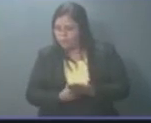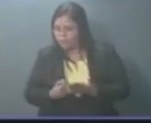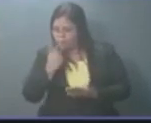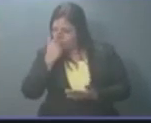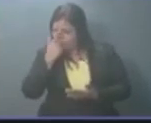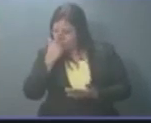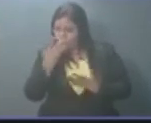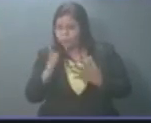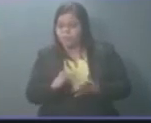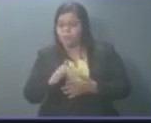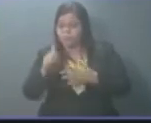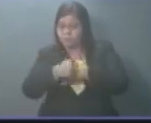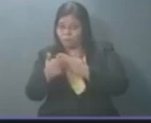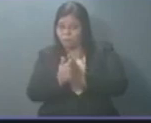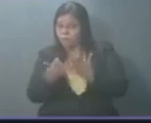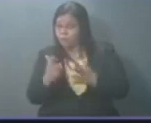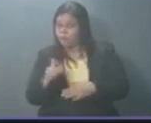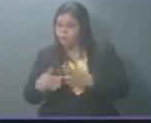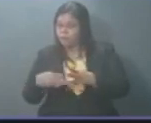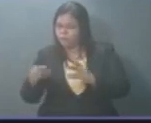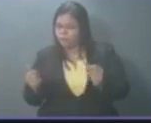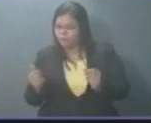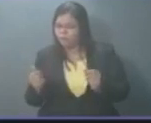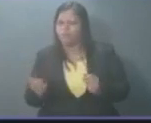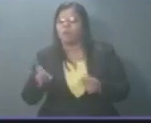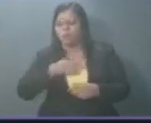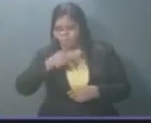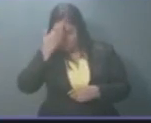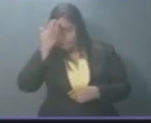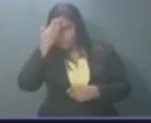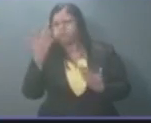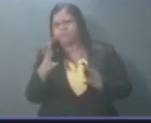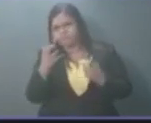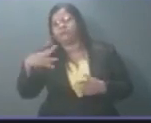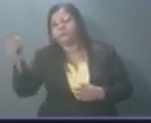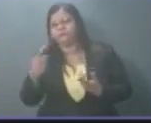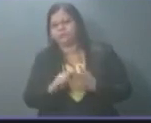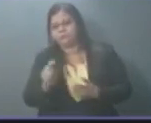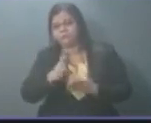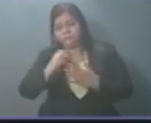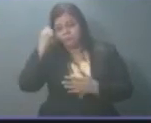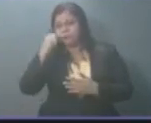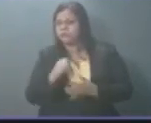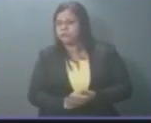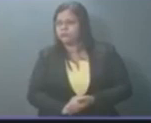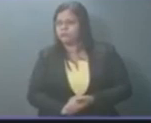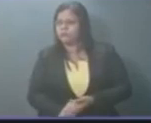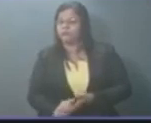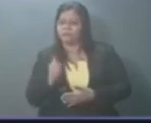a este pleno legislativo por medio de la dispensa de trámite. Yo sé que queremos irnos, presidente, pero esto es importante decirlo.